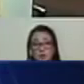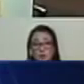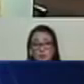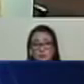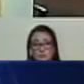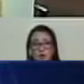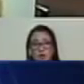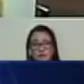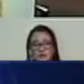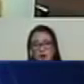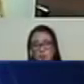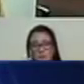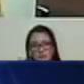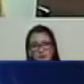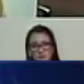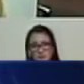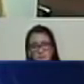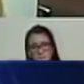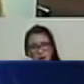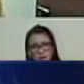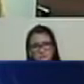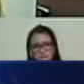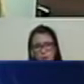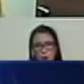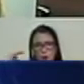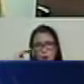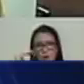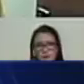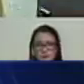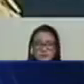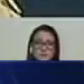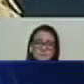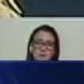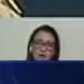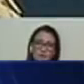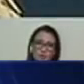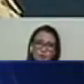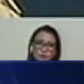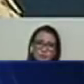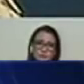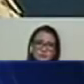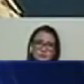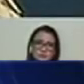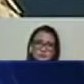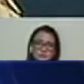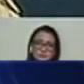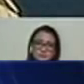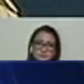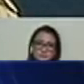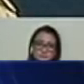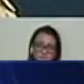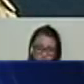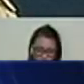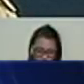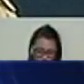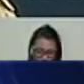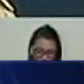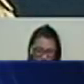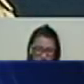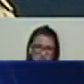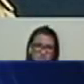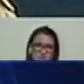6.711.110 votos. El candidato que se descalabró, que se desmoronó